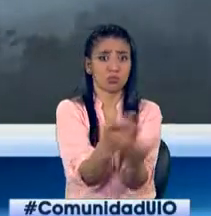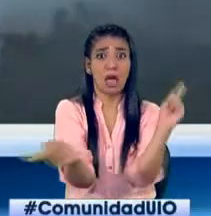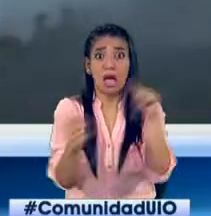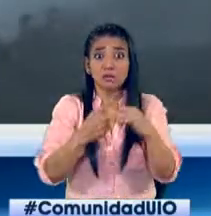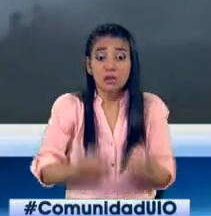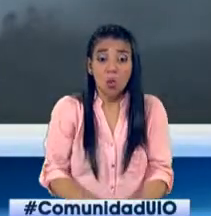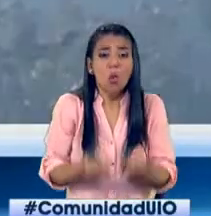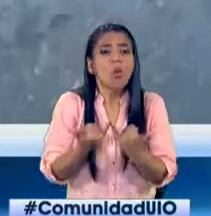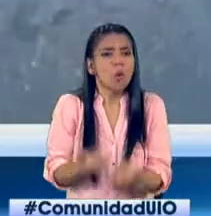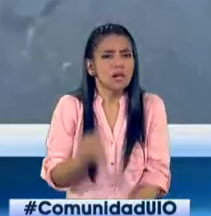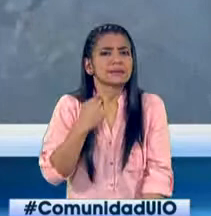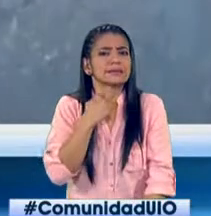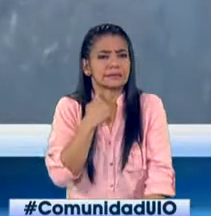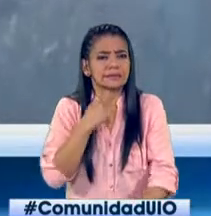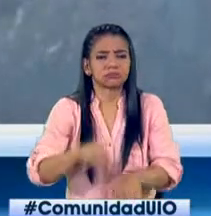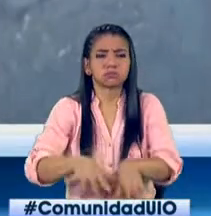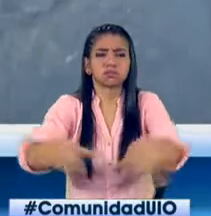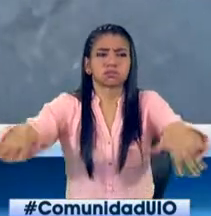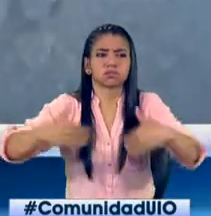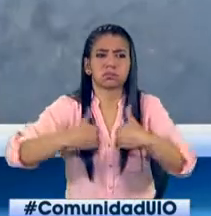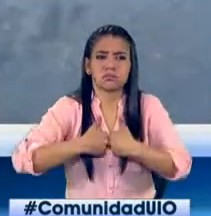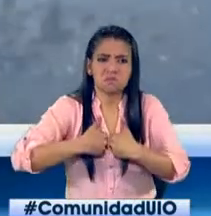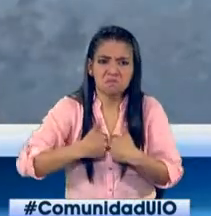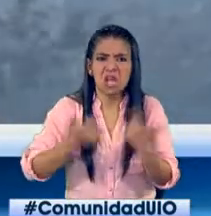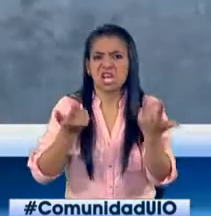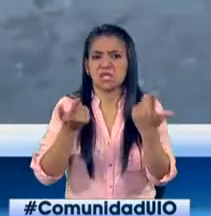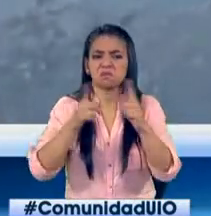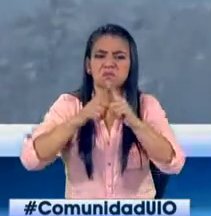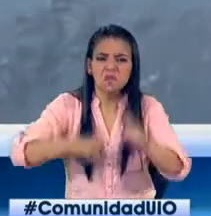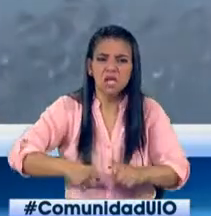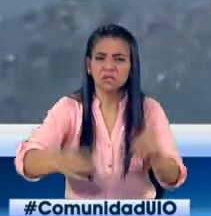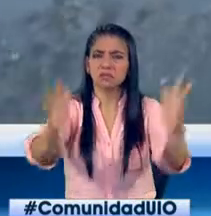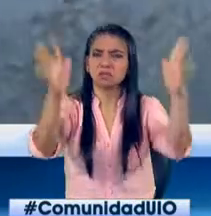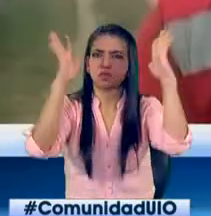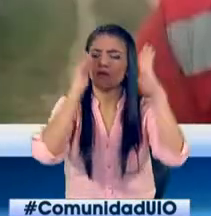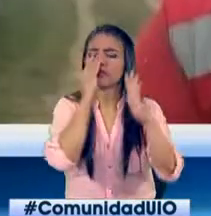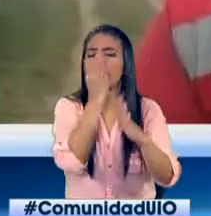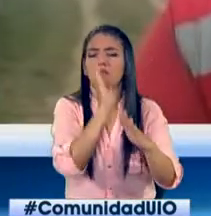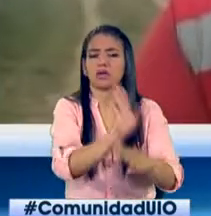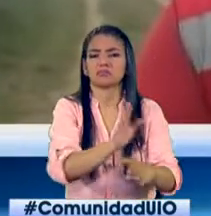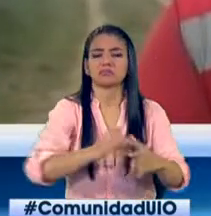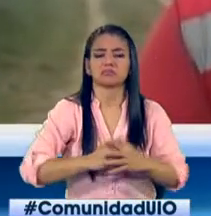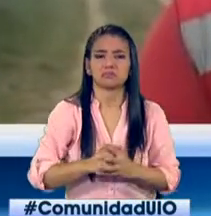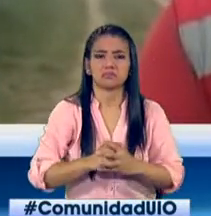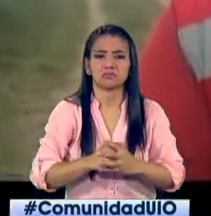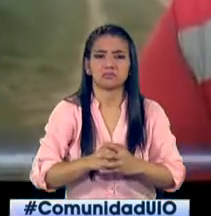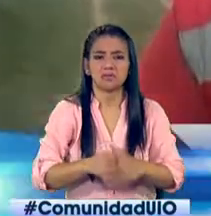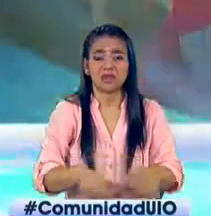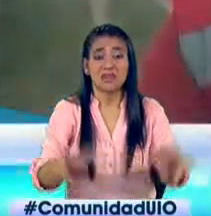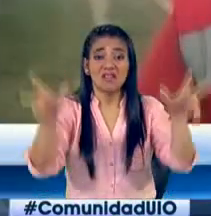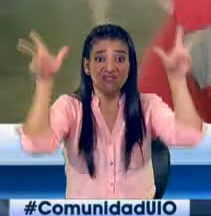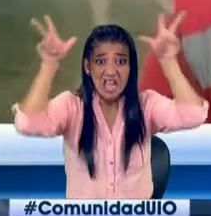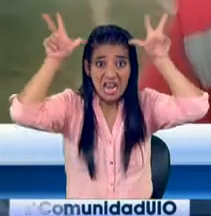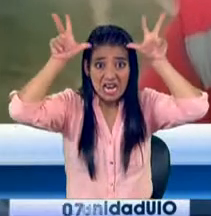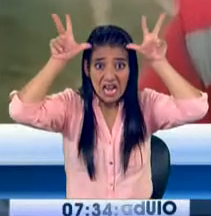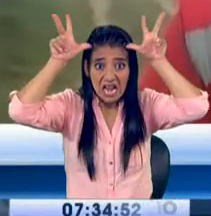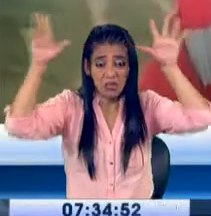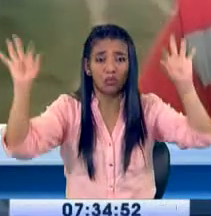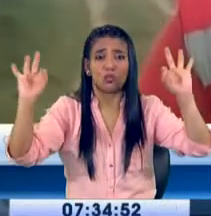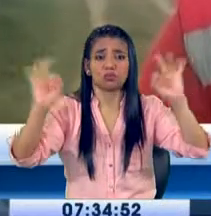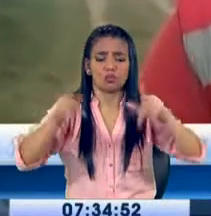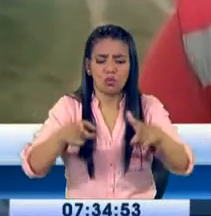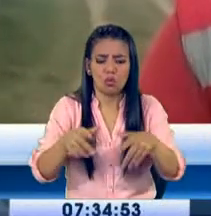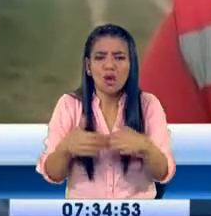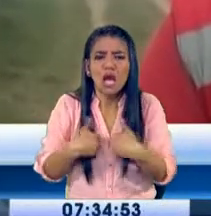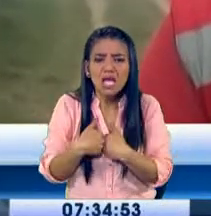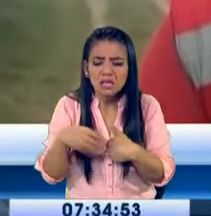momento deja gran afectación a la flora y fauna que existe en la zona. Venados, lo que había pajas de monte, lo